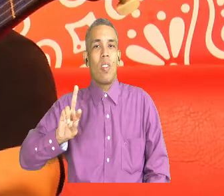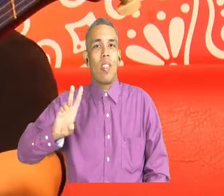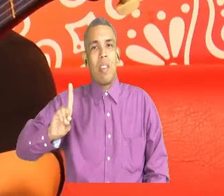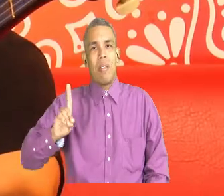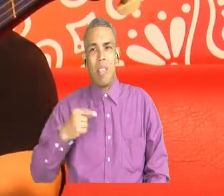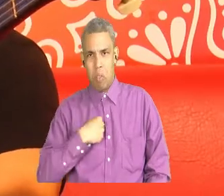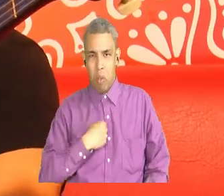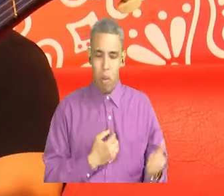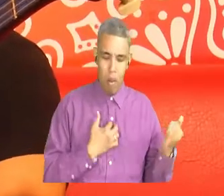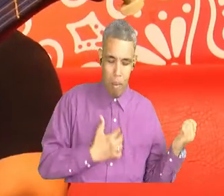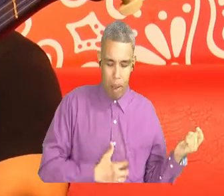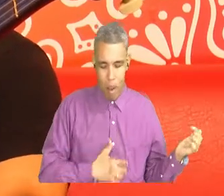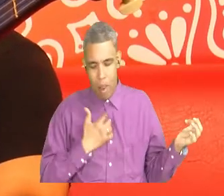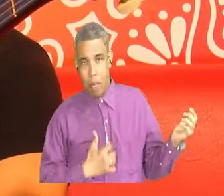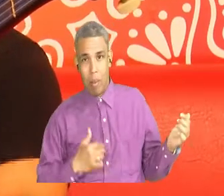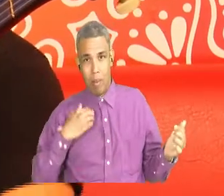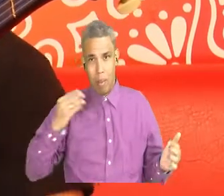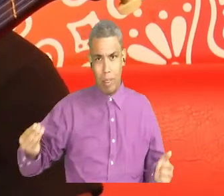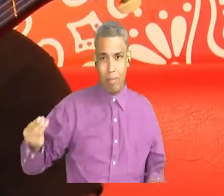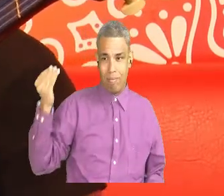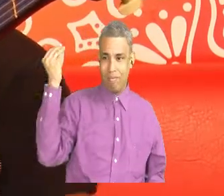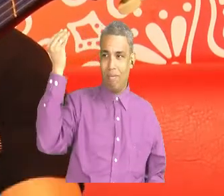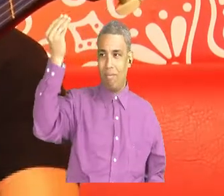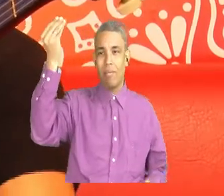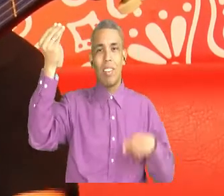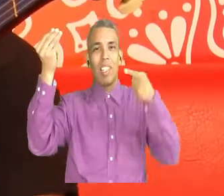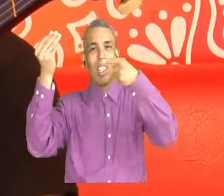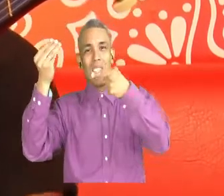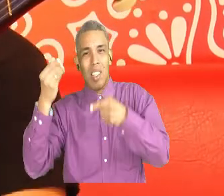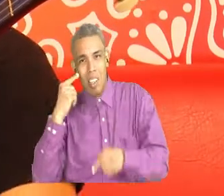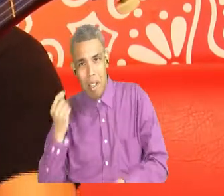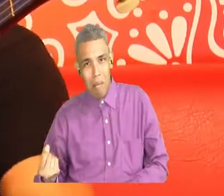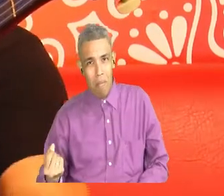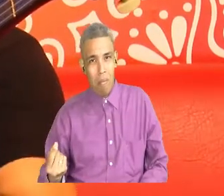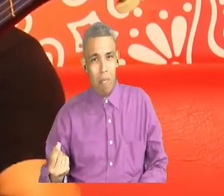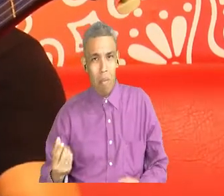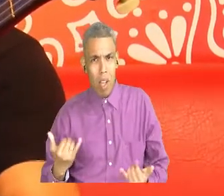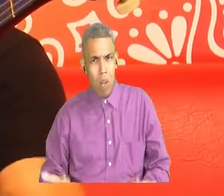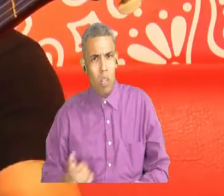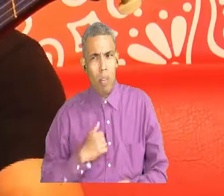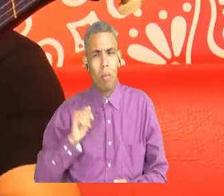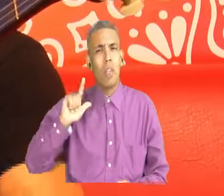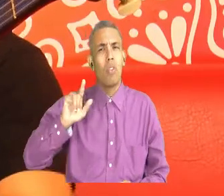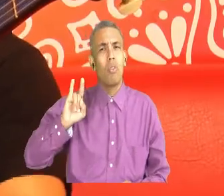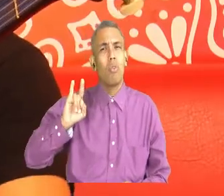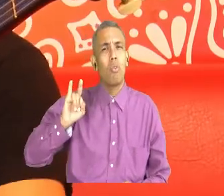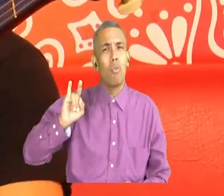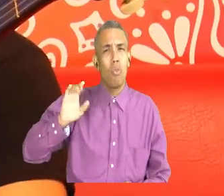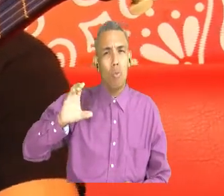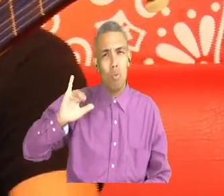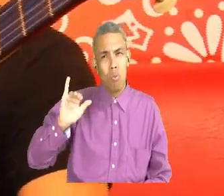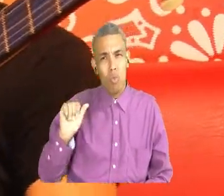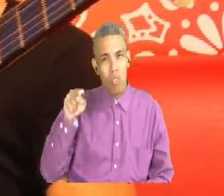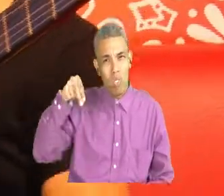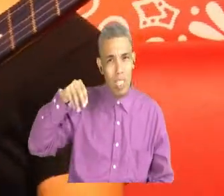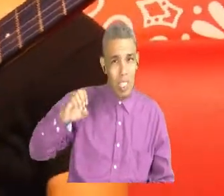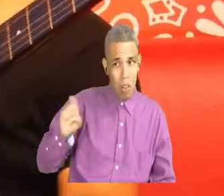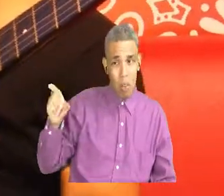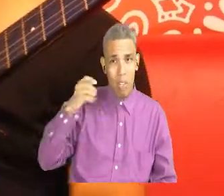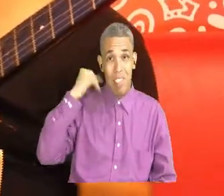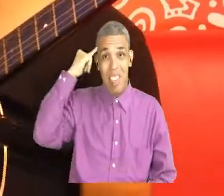artista mexicano que se llama Luciano Luna, y es una canción muy bonita que vamos a llevar en un formato como si fuese en vivo para todos